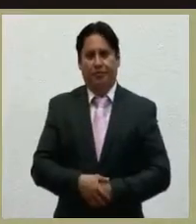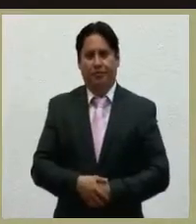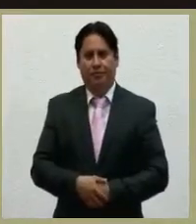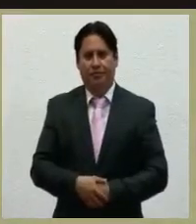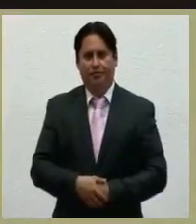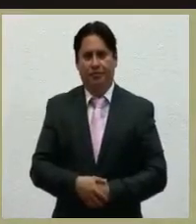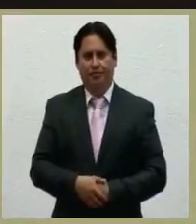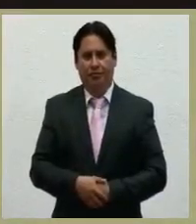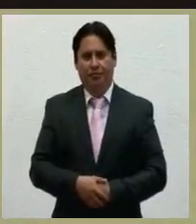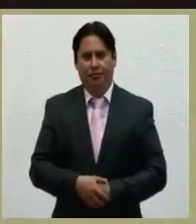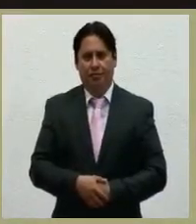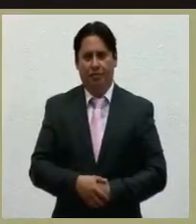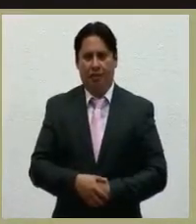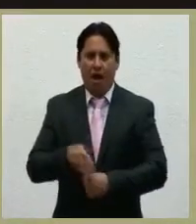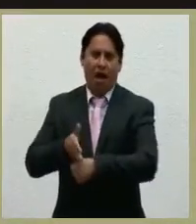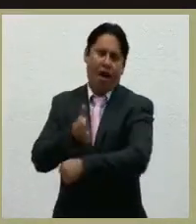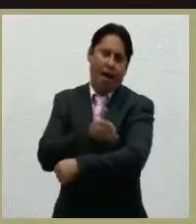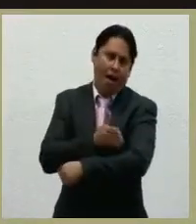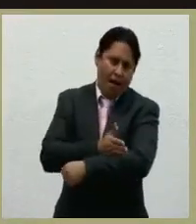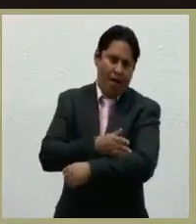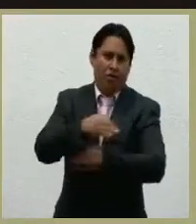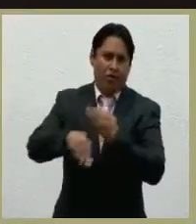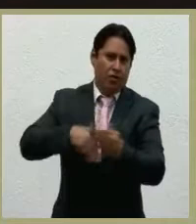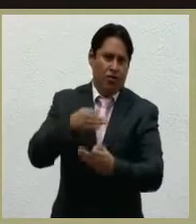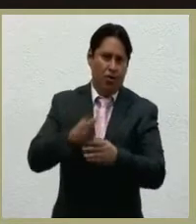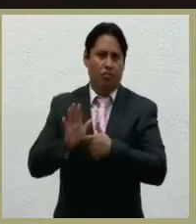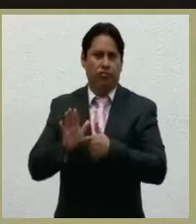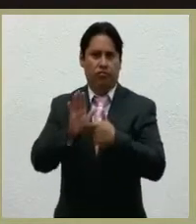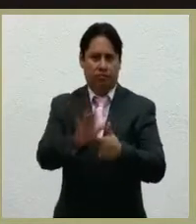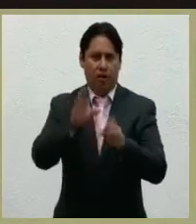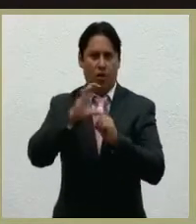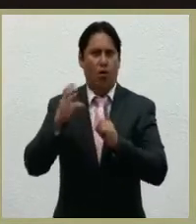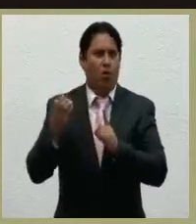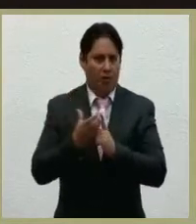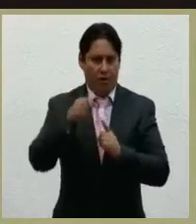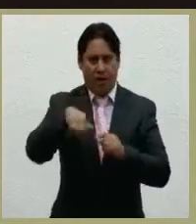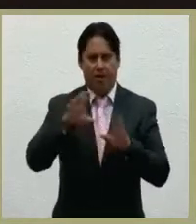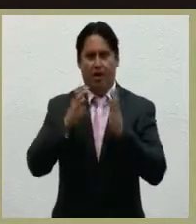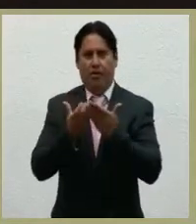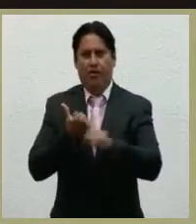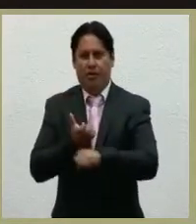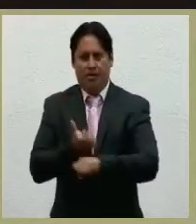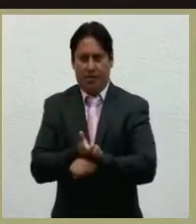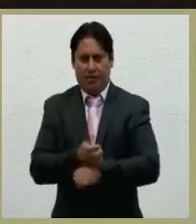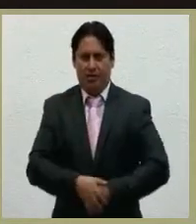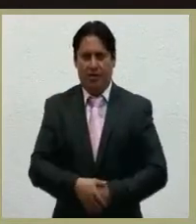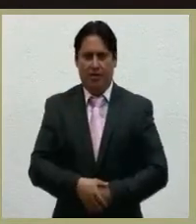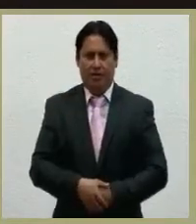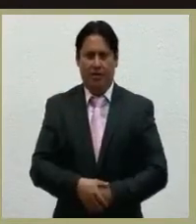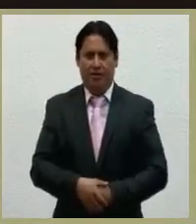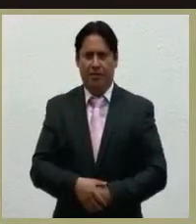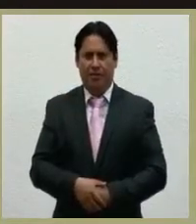Por las anteriores consideraciones y fundamentos expuestos, la Comisión Permanente de la 66ª Legislatura del Congreso del